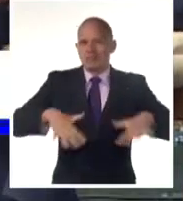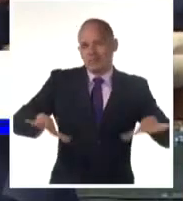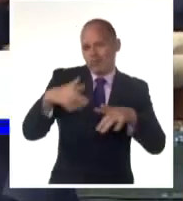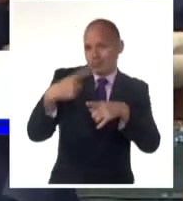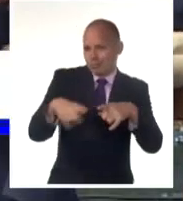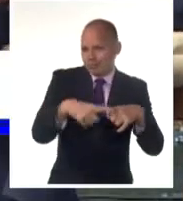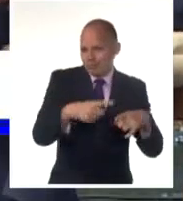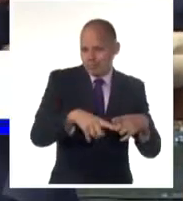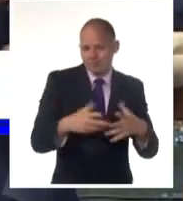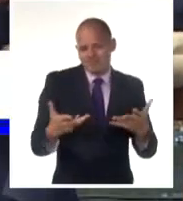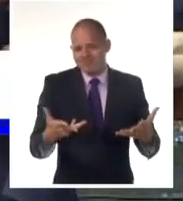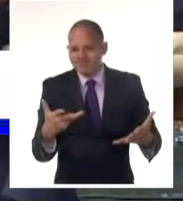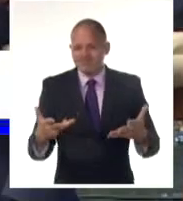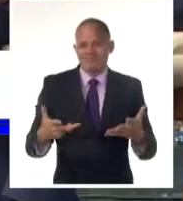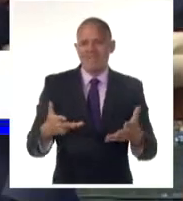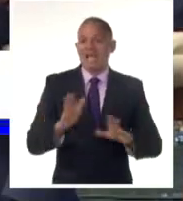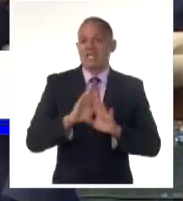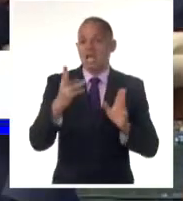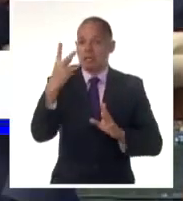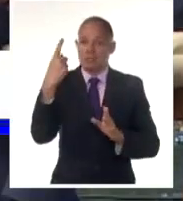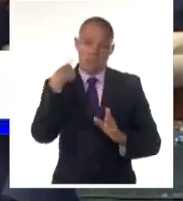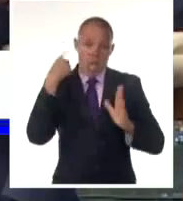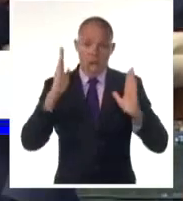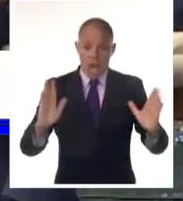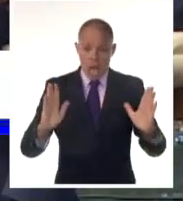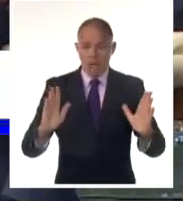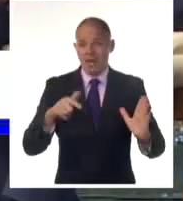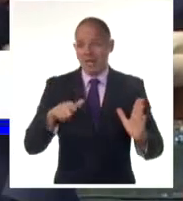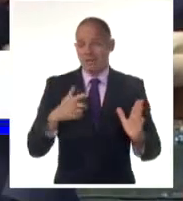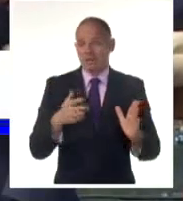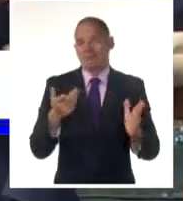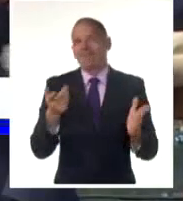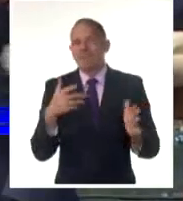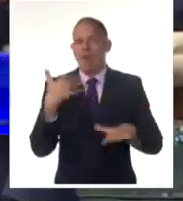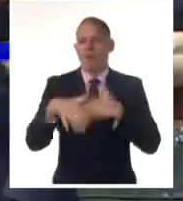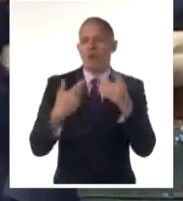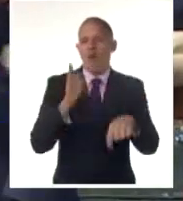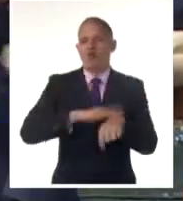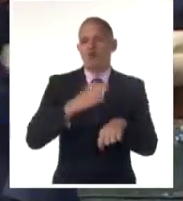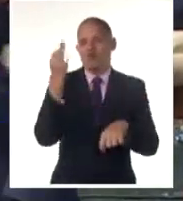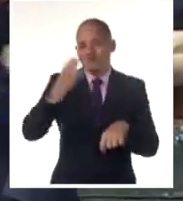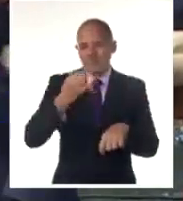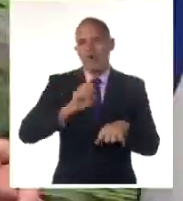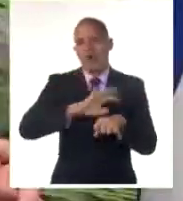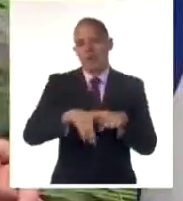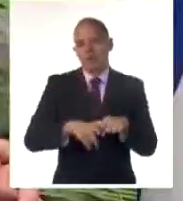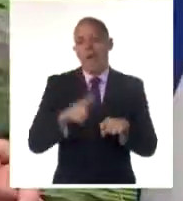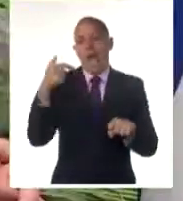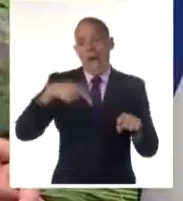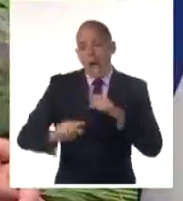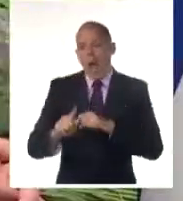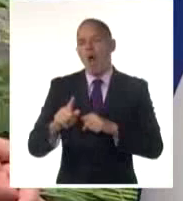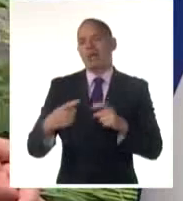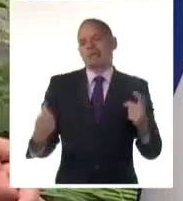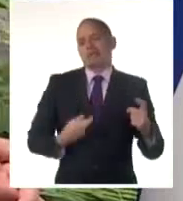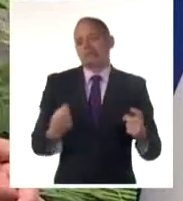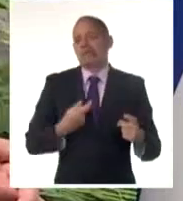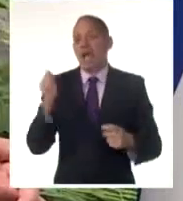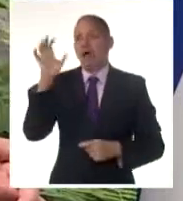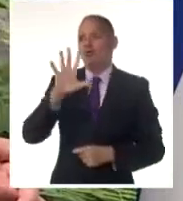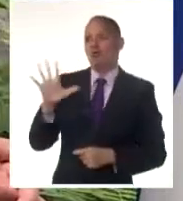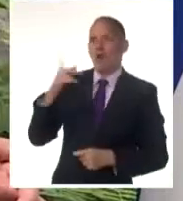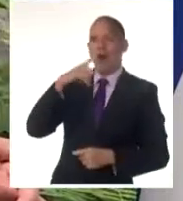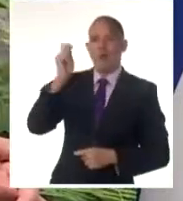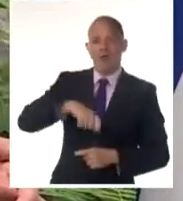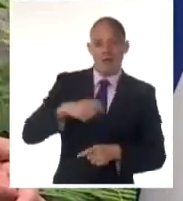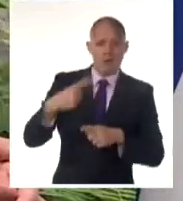forma imprevista. Después de 3 años de pandemia, imaginar nosotros que íbamos a enfrentar una guerra en Europa ha sido y es una prueba